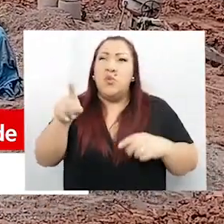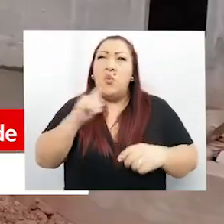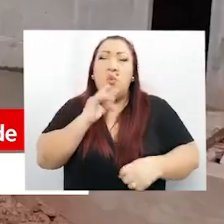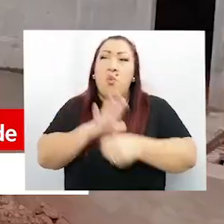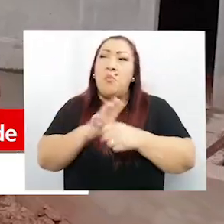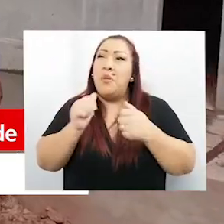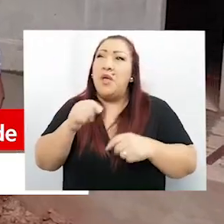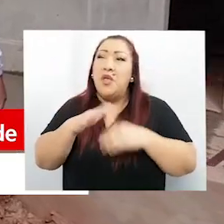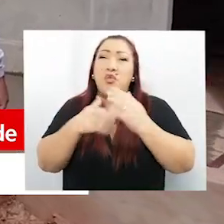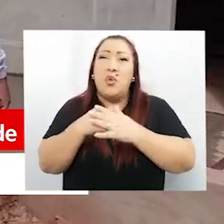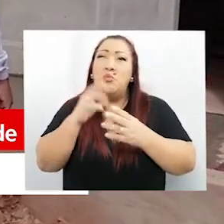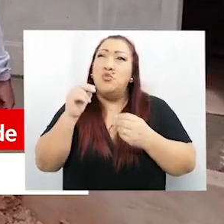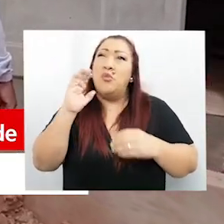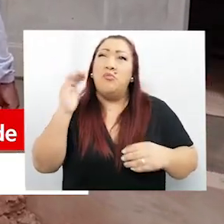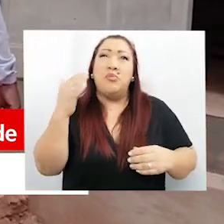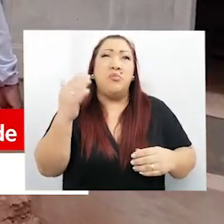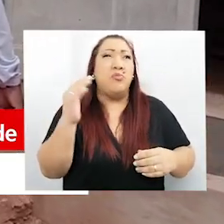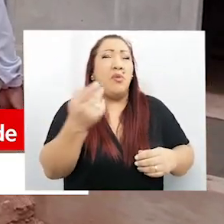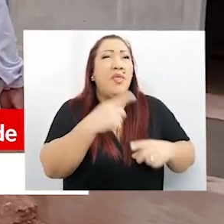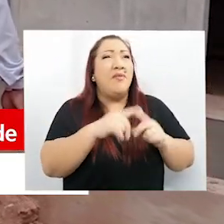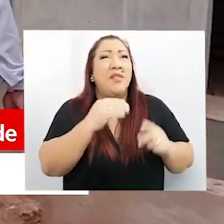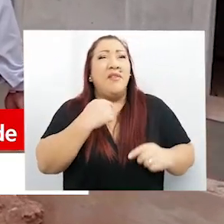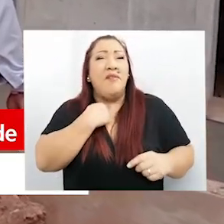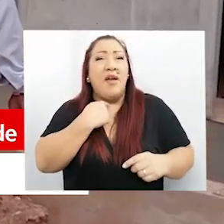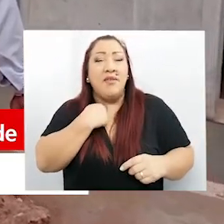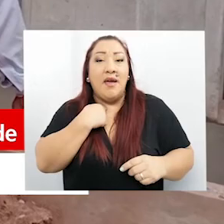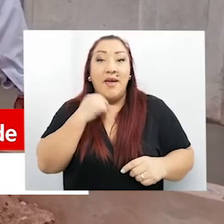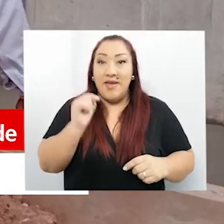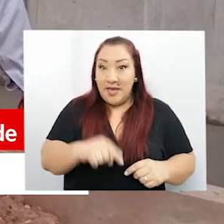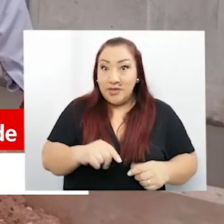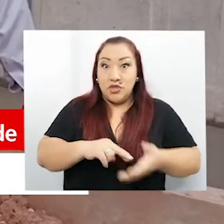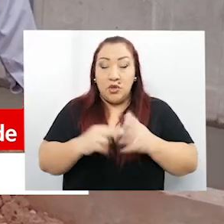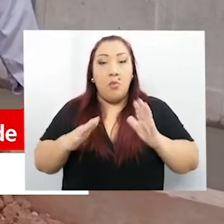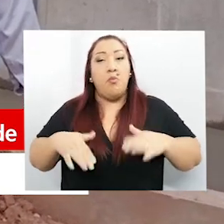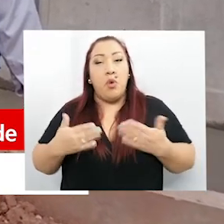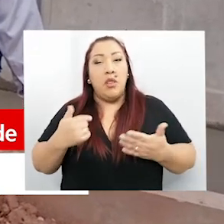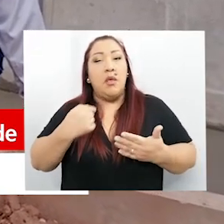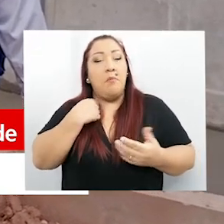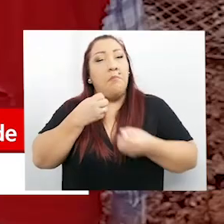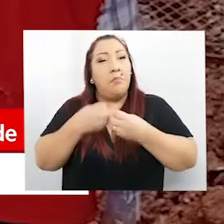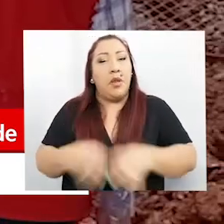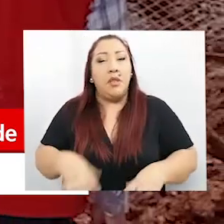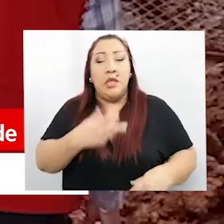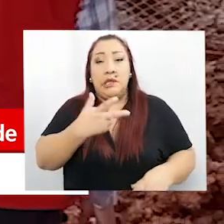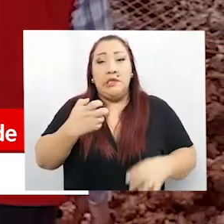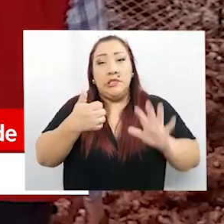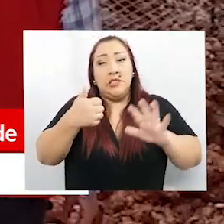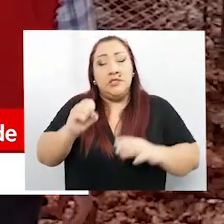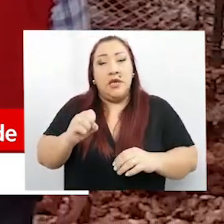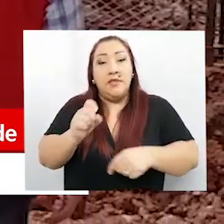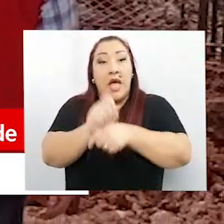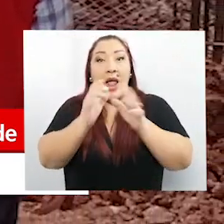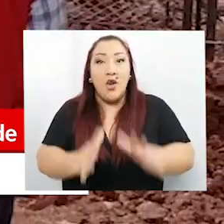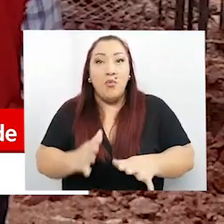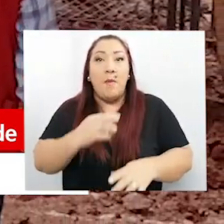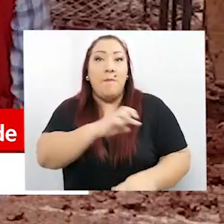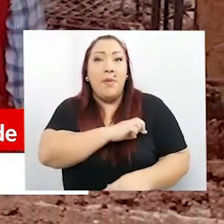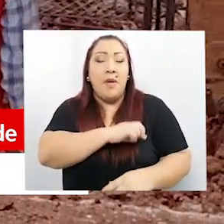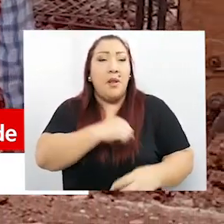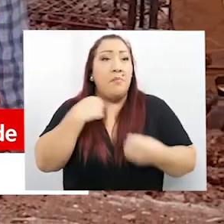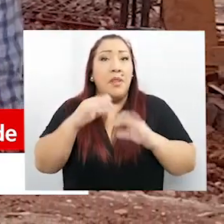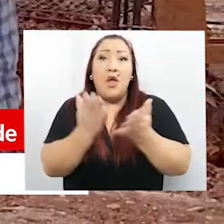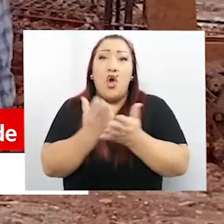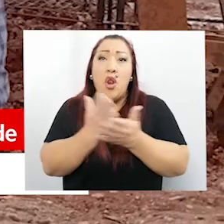eléctricas incumplen las especificaciones técnicas del expediente de obra. Este hecho perjudicaría a más de 360 estudiantes de